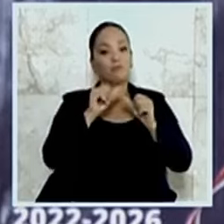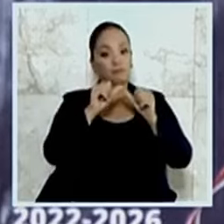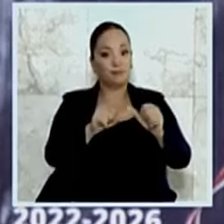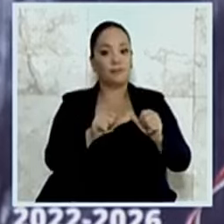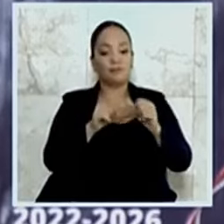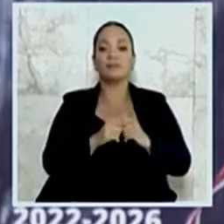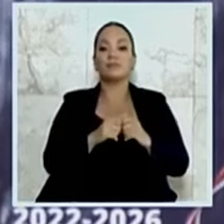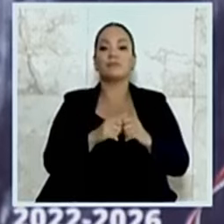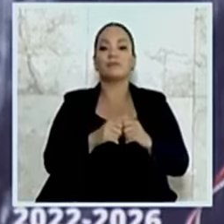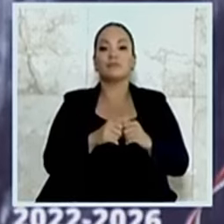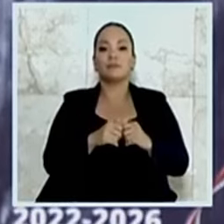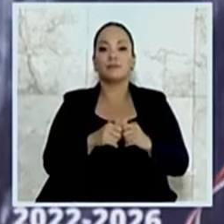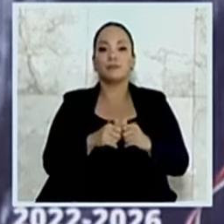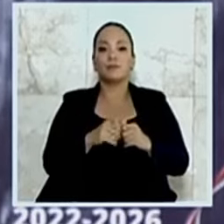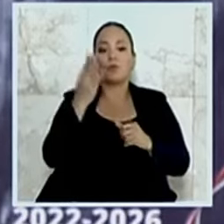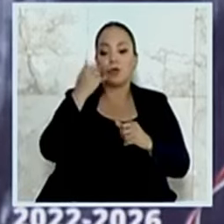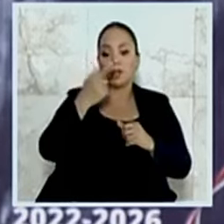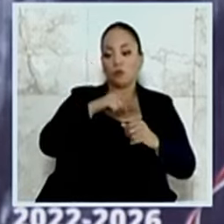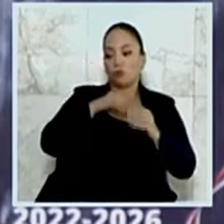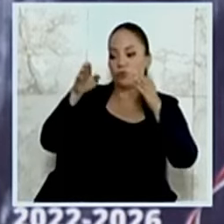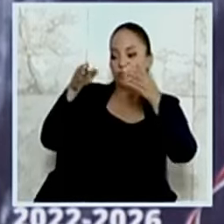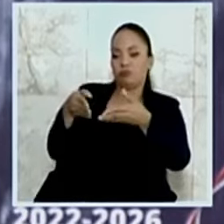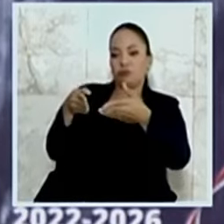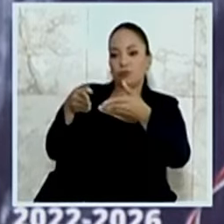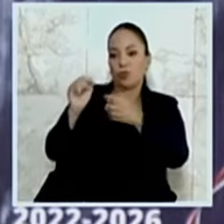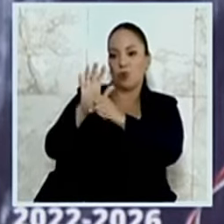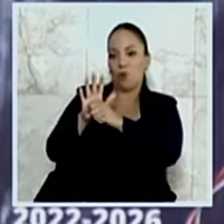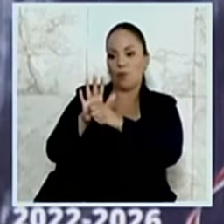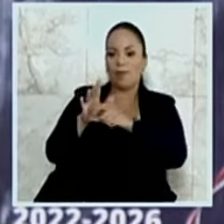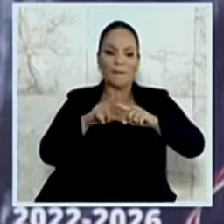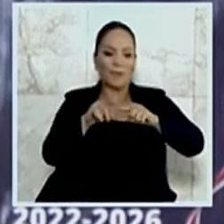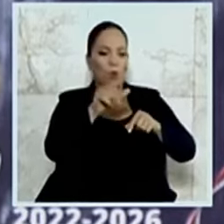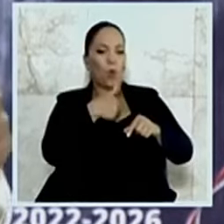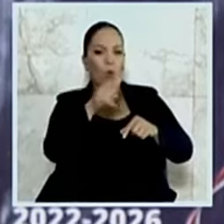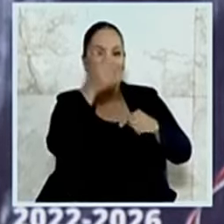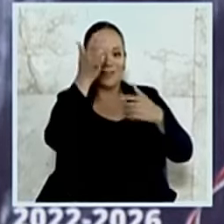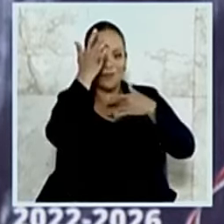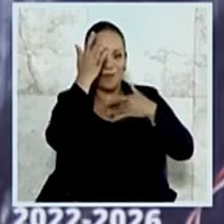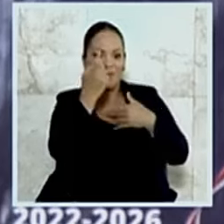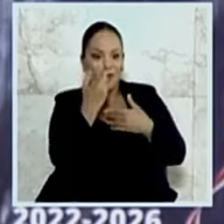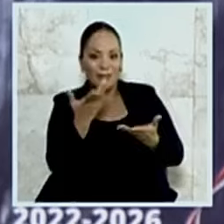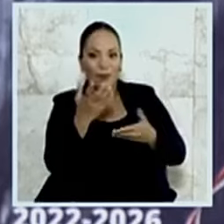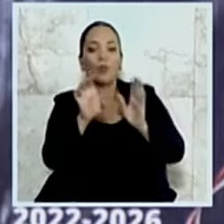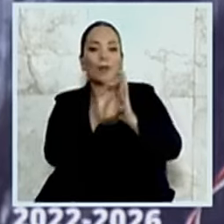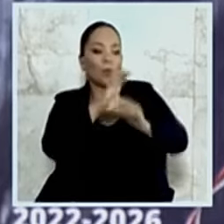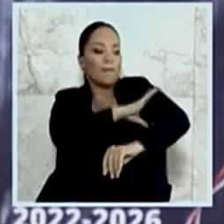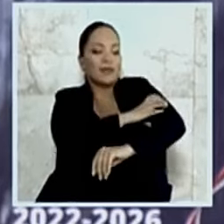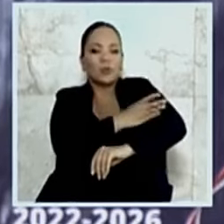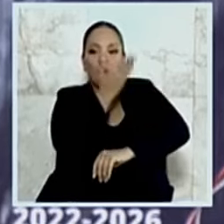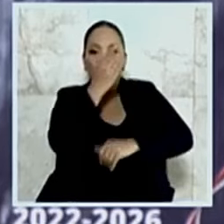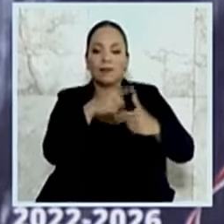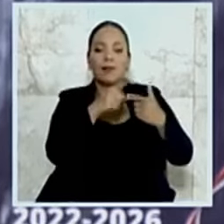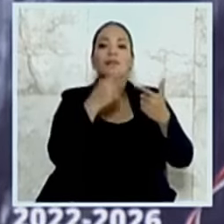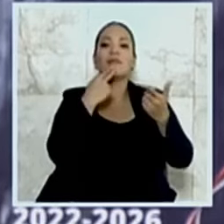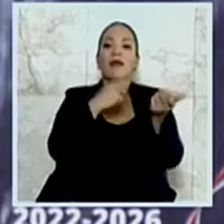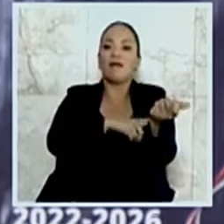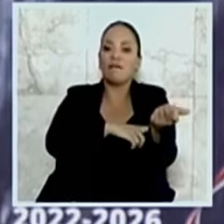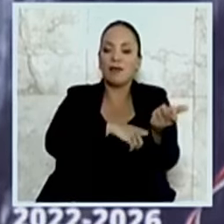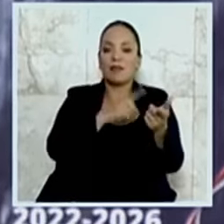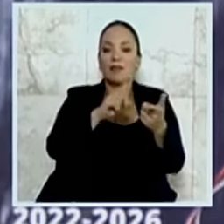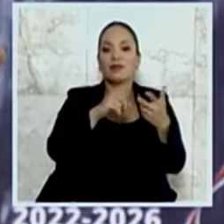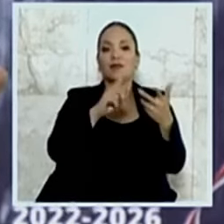ese proceso de transición debemos ya reenfocar todas nuestras baterías en las enfermedades que nos siguen acompañando y que por